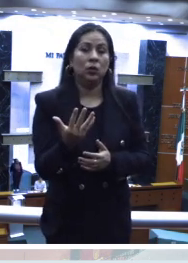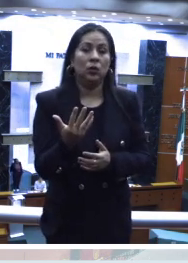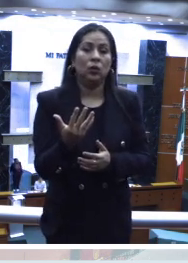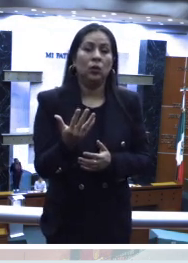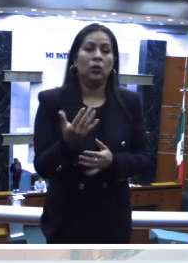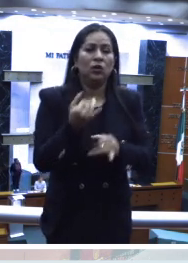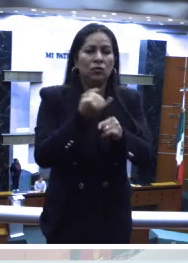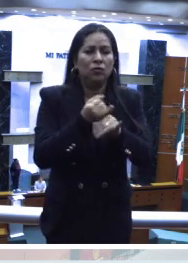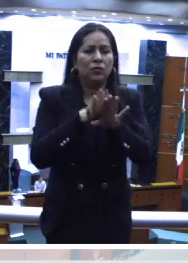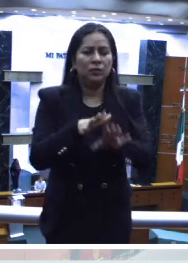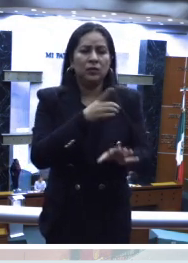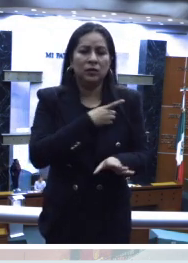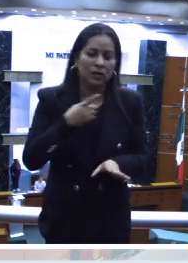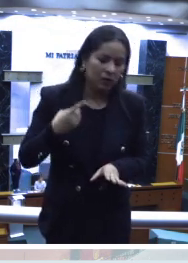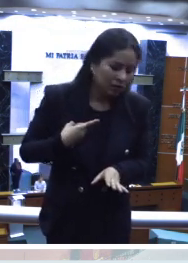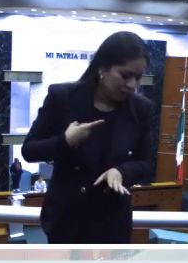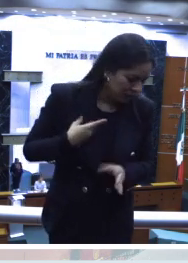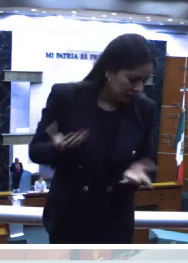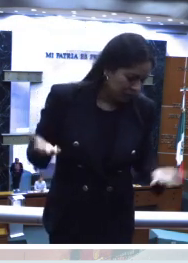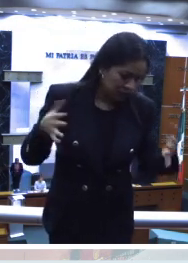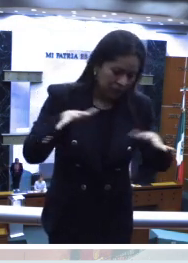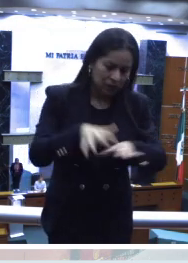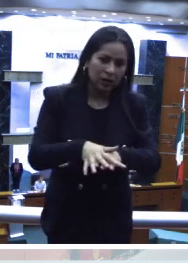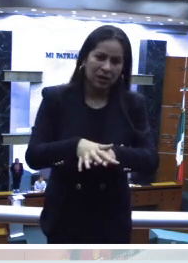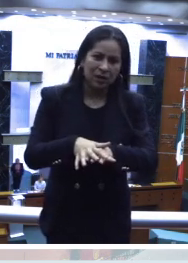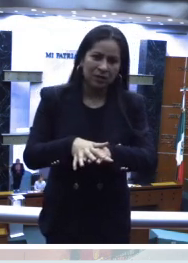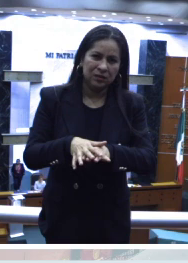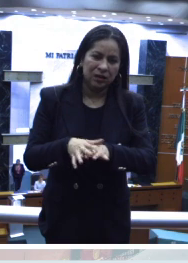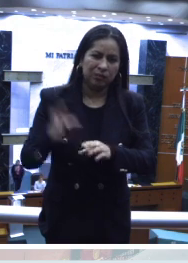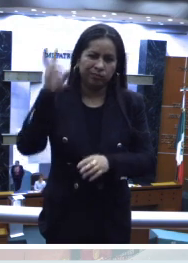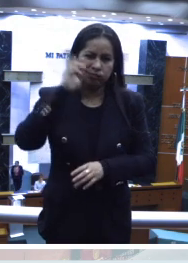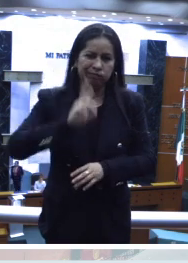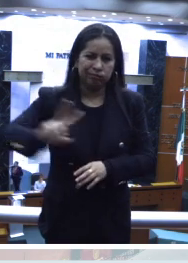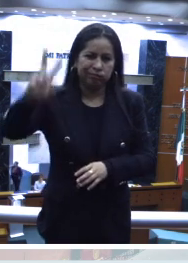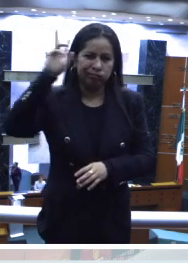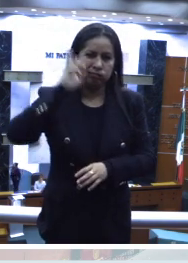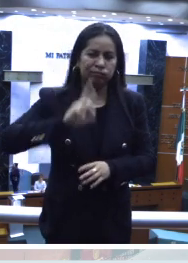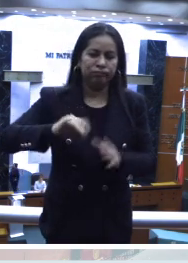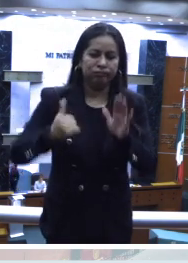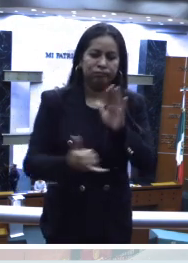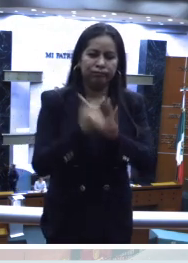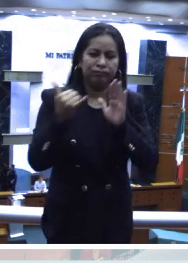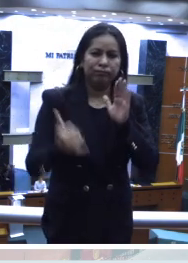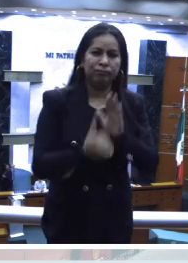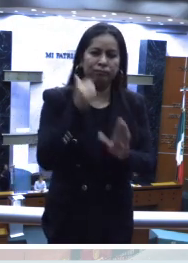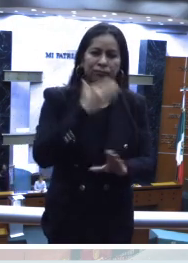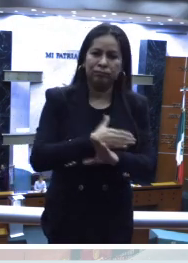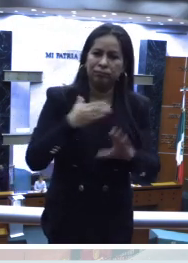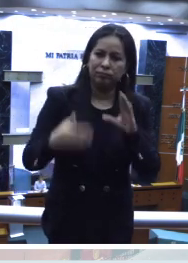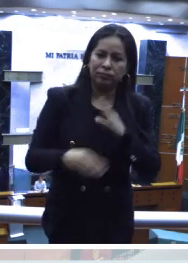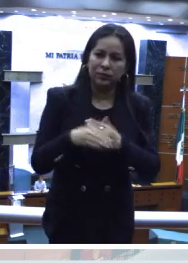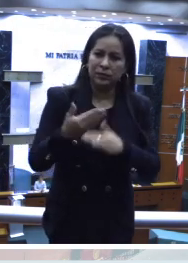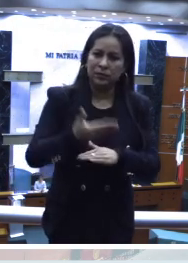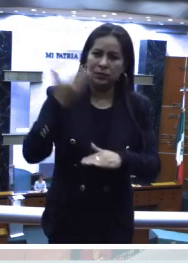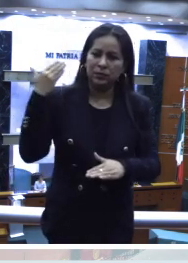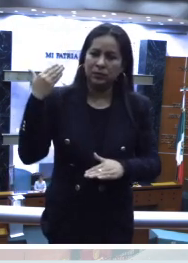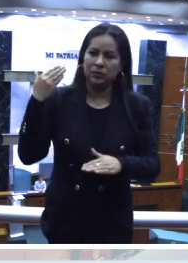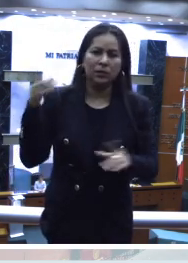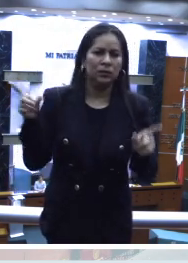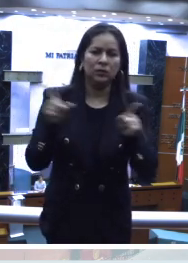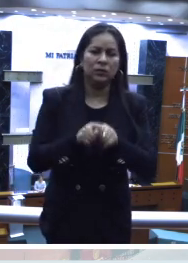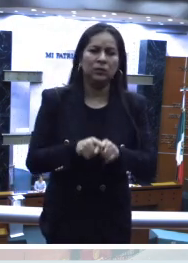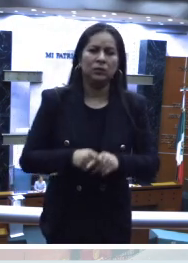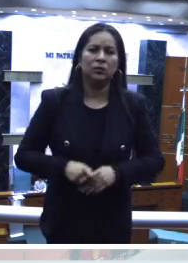datos que deberán ser integrados al diagnóstico de obras y acciones preliminares es